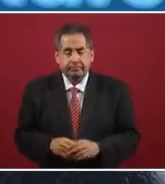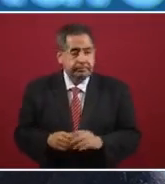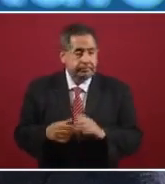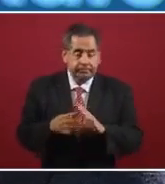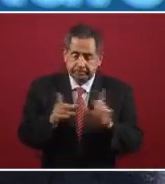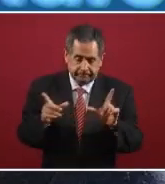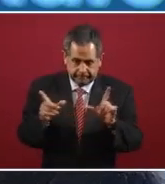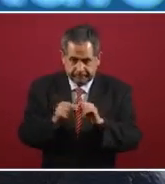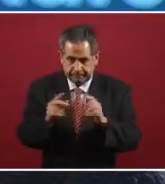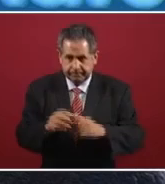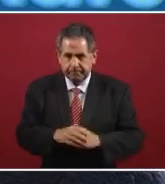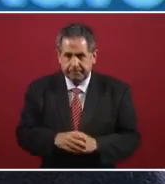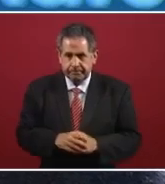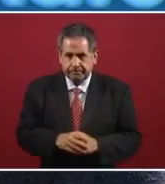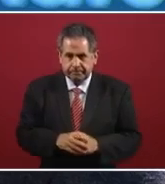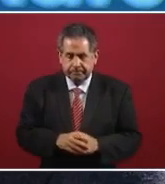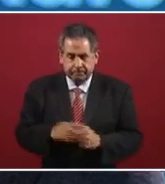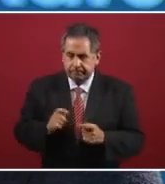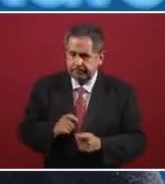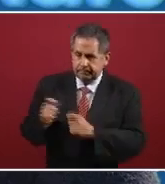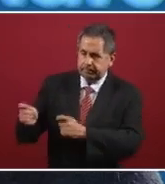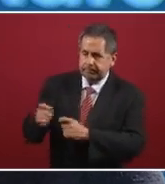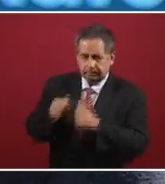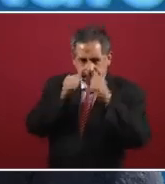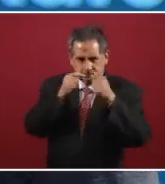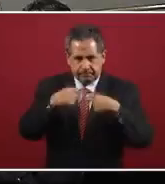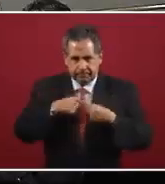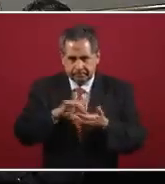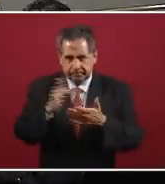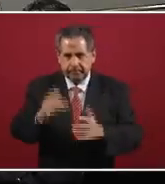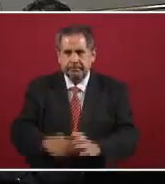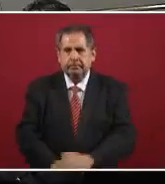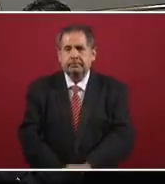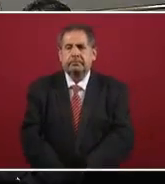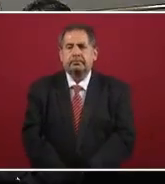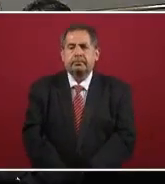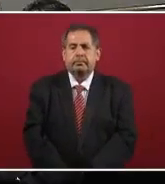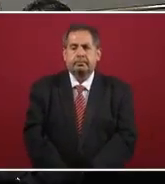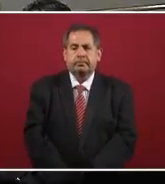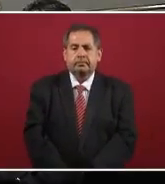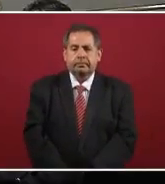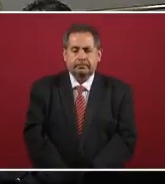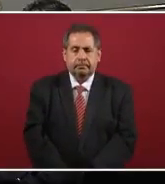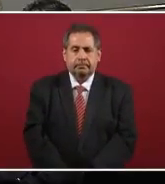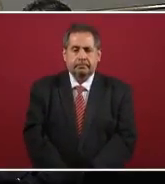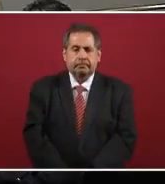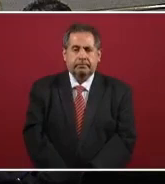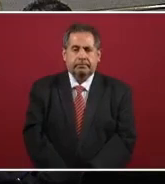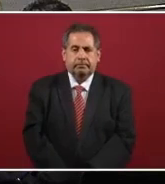por el momento los dejo y agradezco su escucha. Muchas gracias, doctor. Gracias.